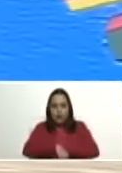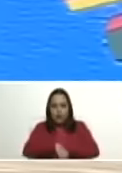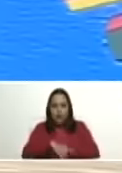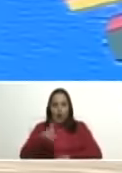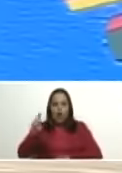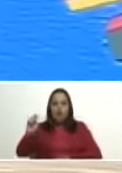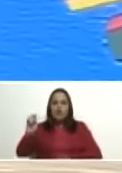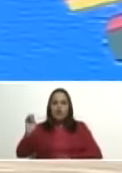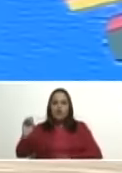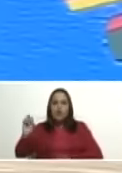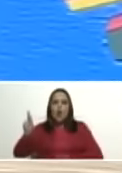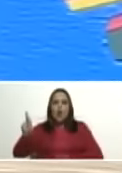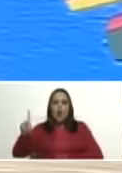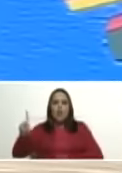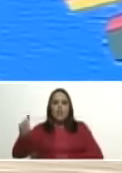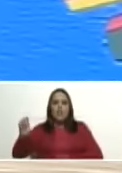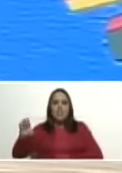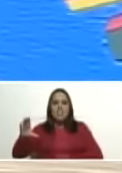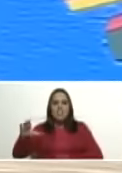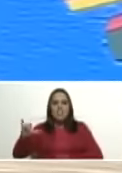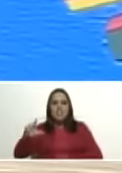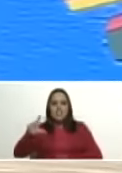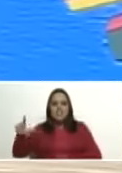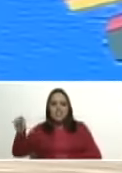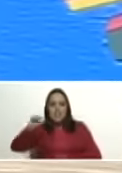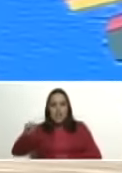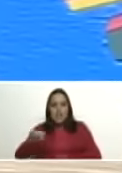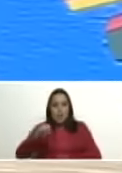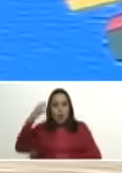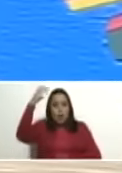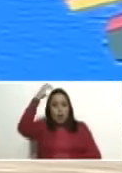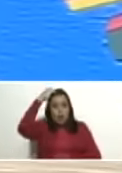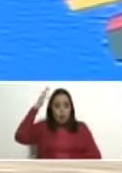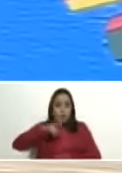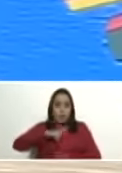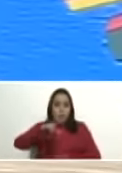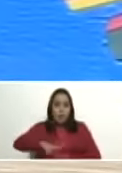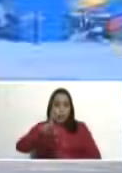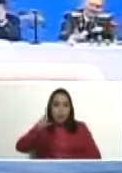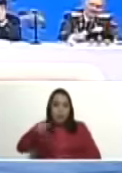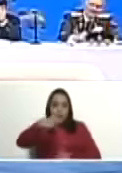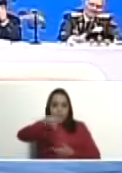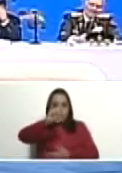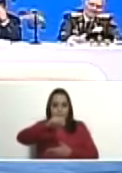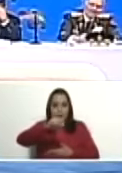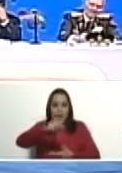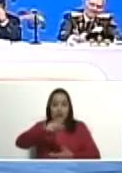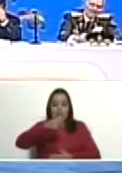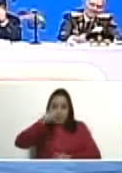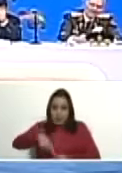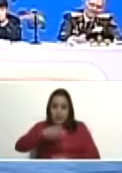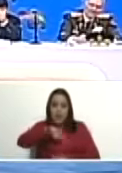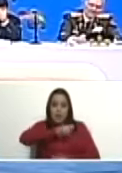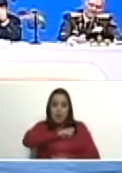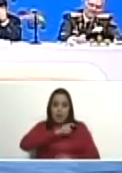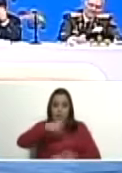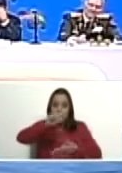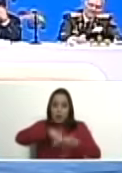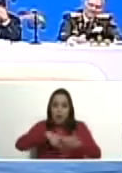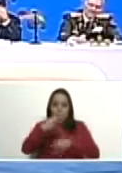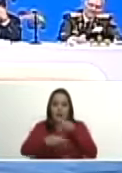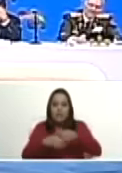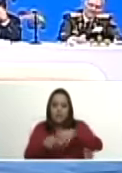Tordesillas, donde los reinos de España y Portugal firmaron para establecer un